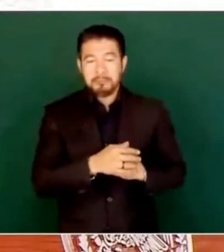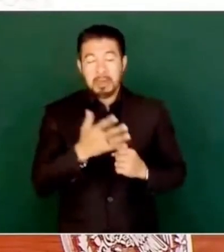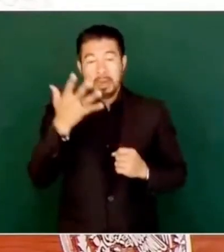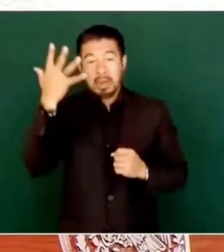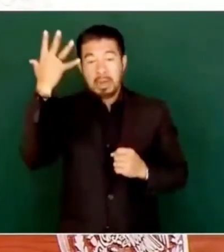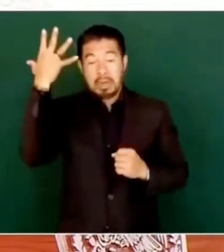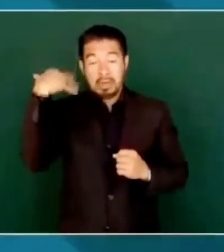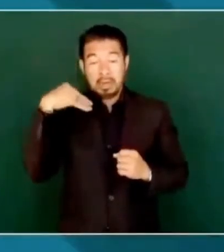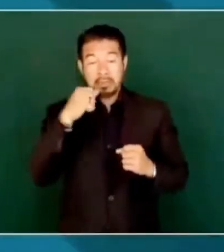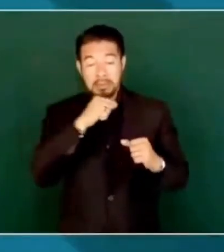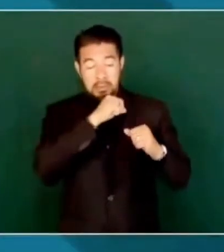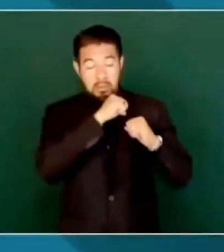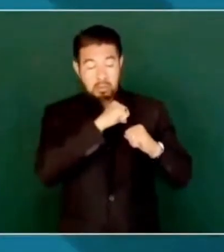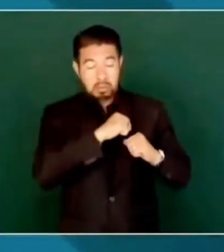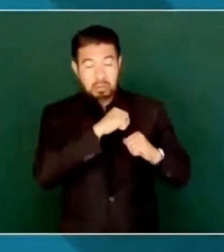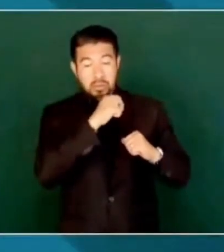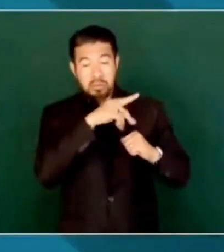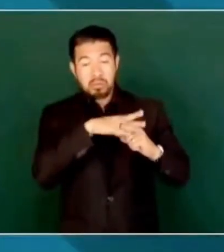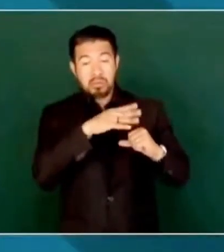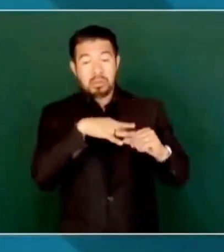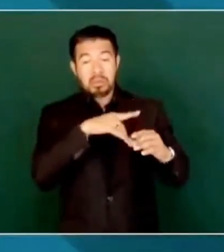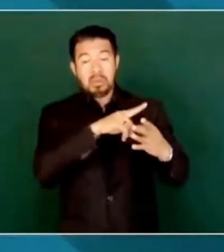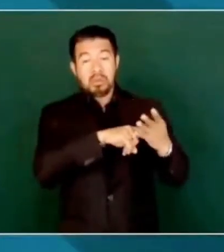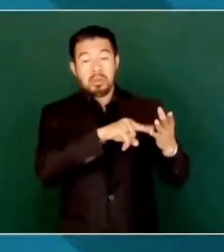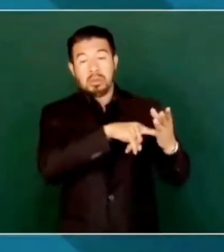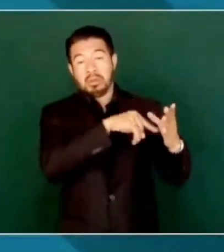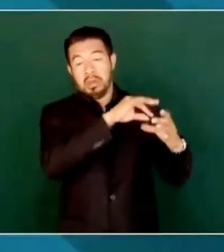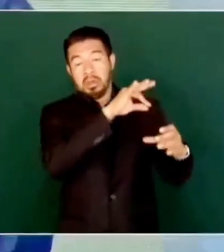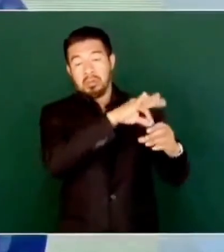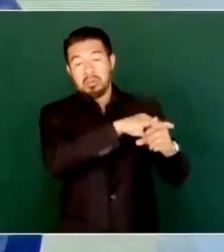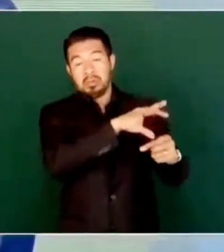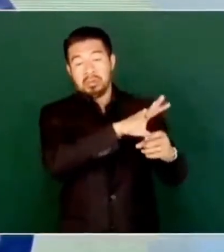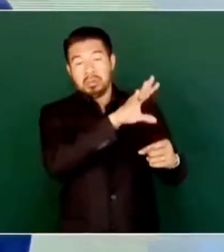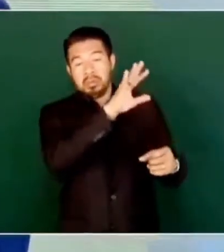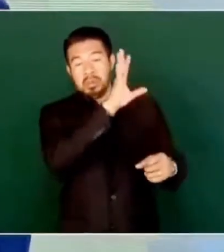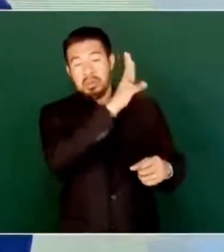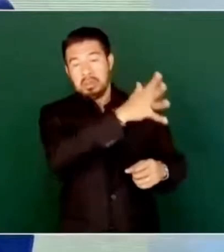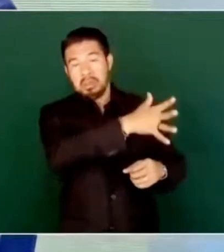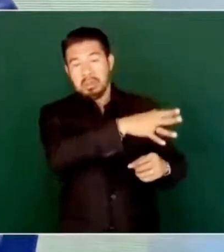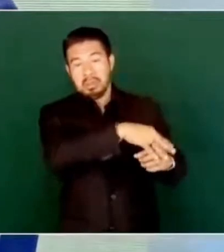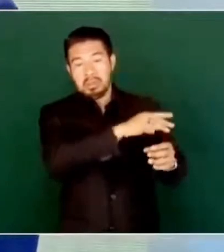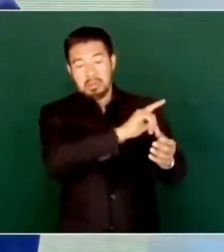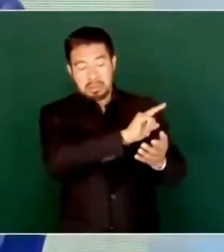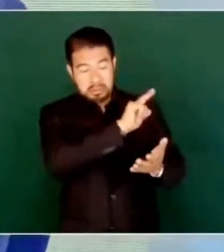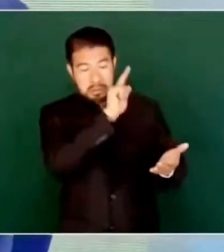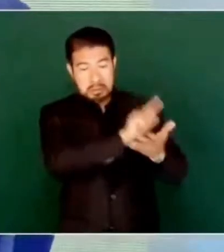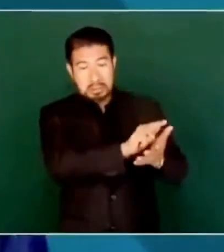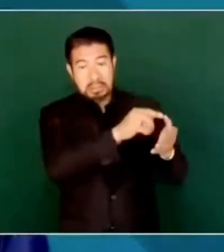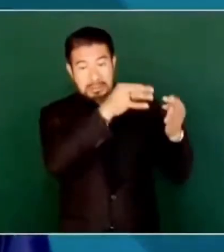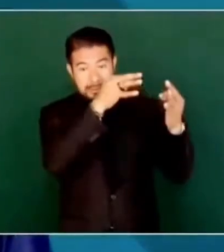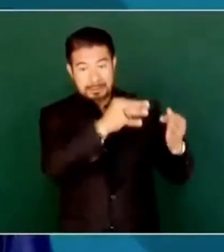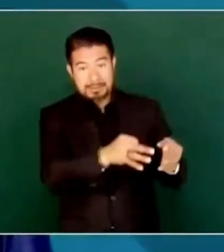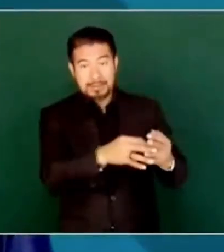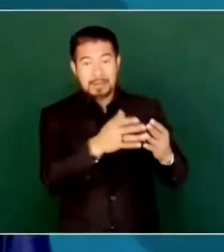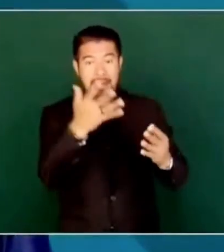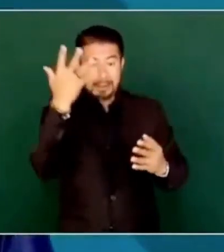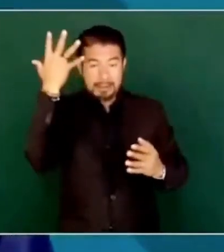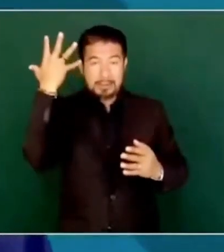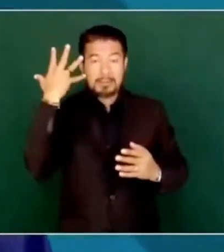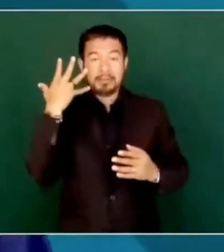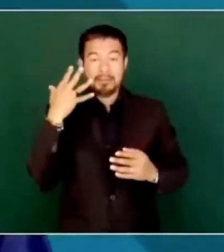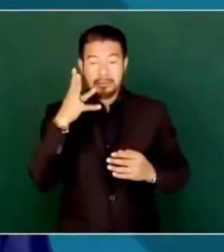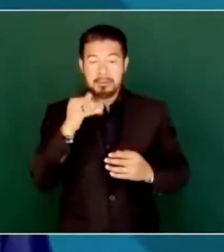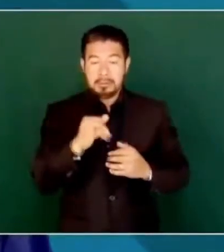antes fueron electas de manera legal y legítima,